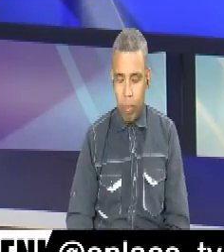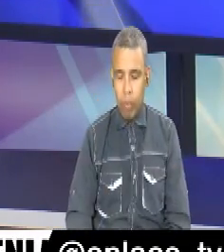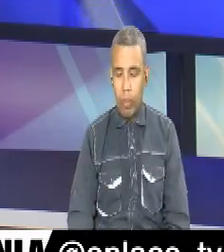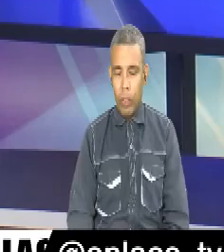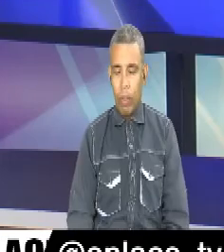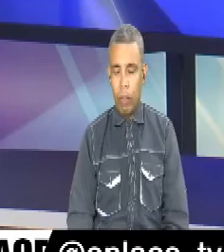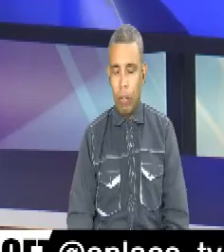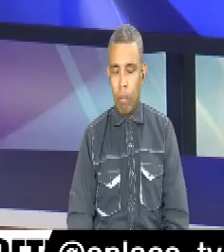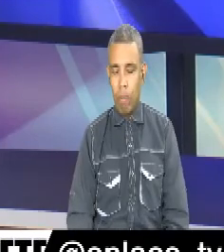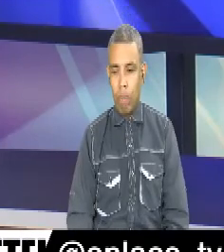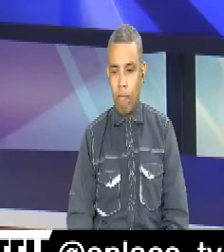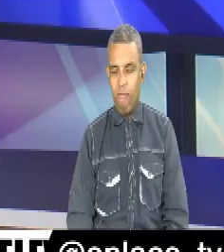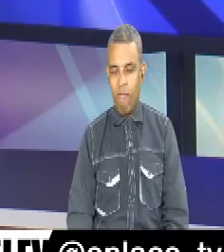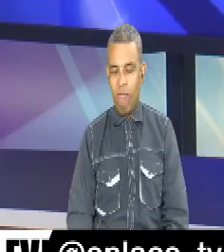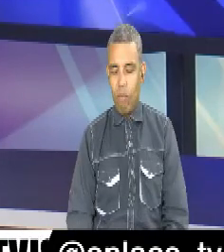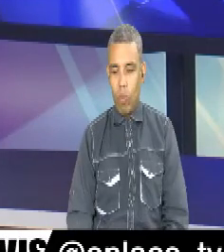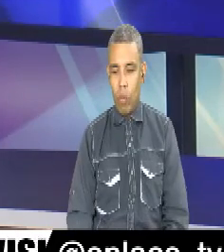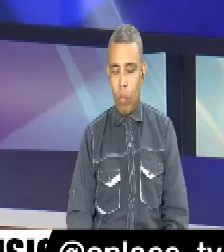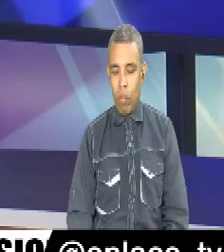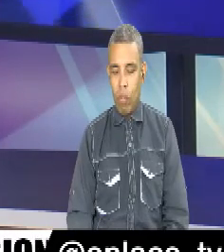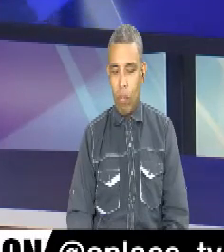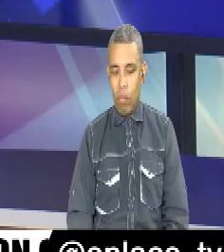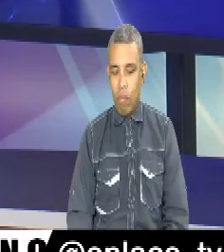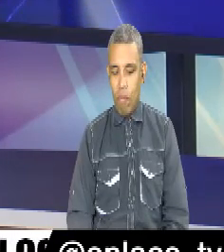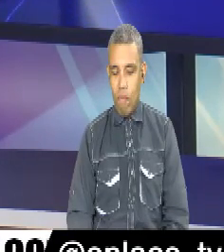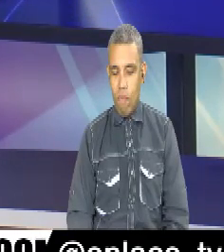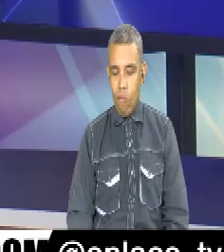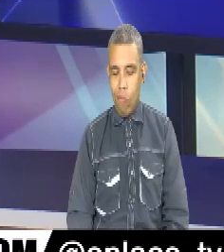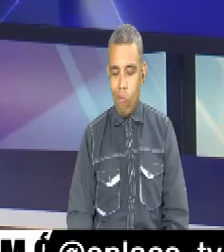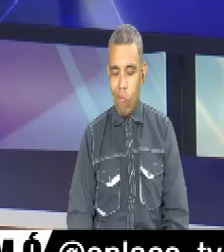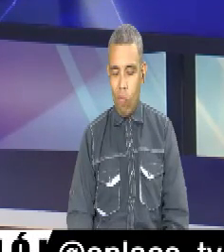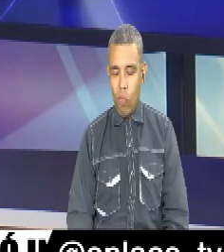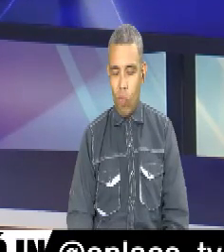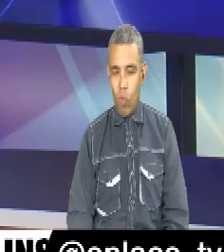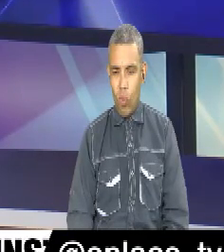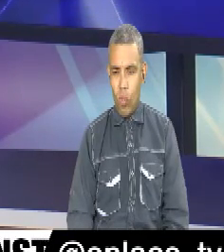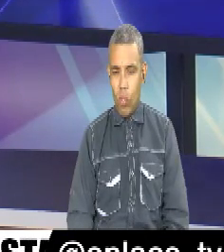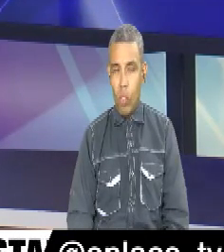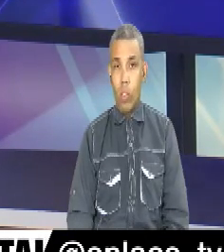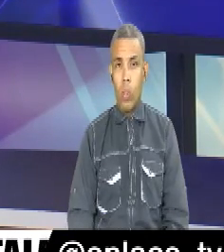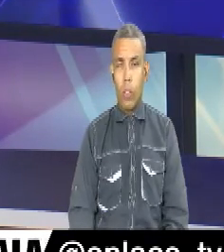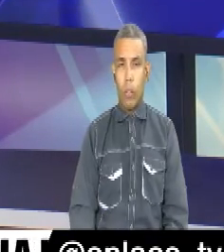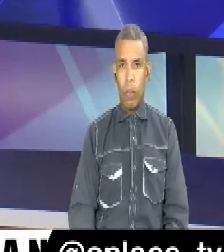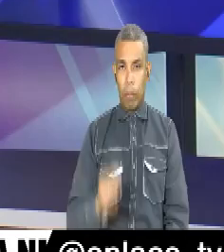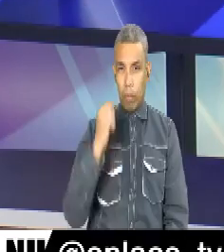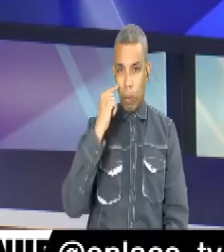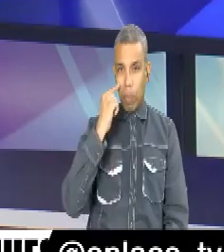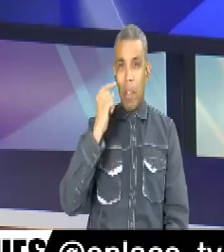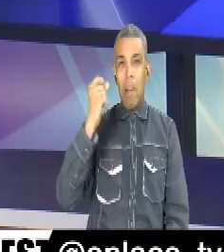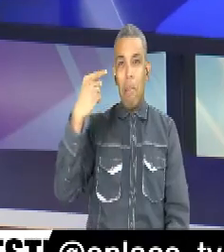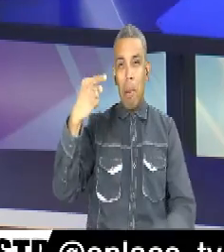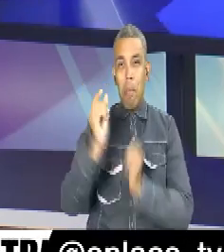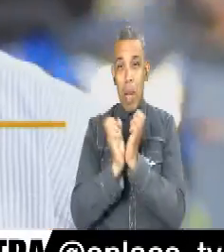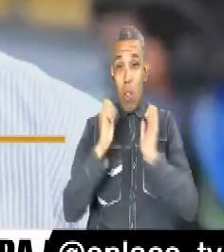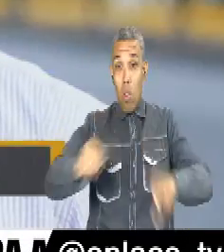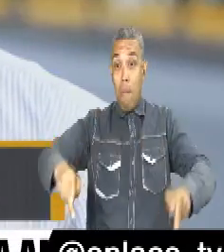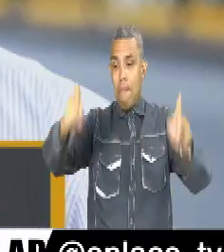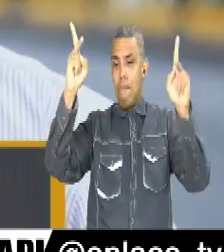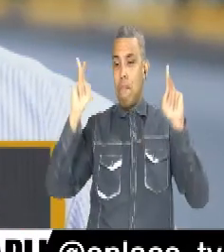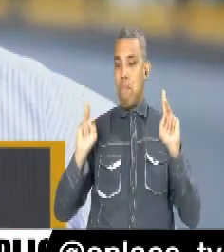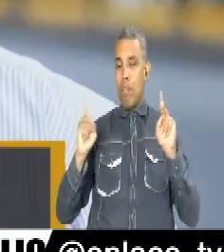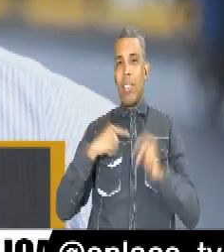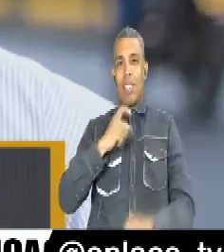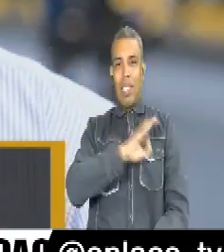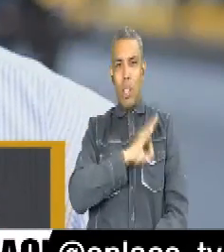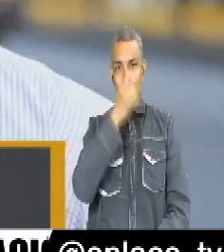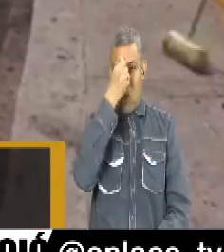Durante el fin de semana, trabajadores del municipio adelantaron trabajos de recuperación de la capa asfáltica del puente elevado. Fernando Andrade,